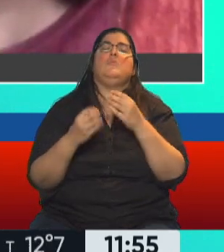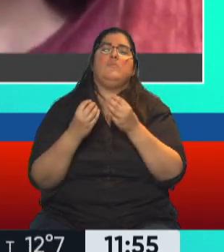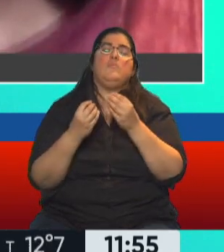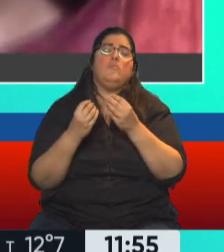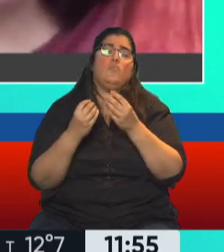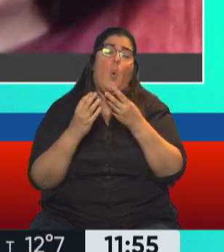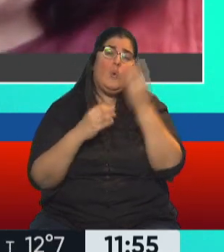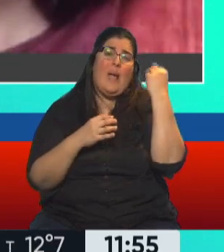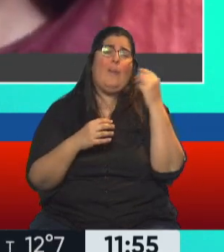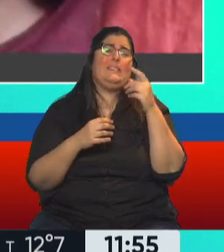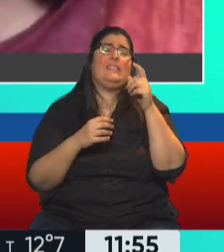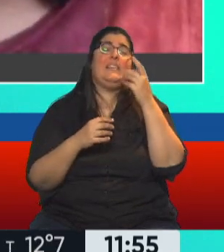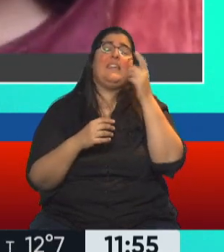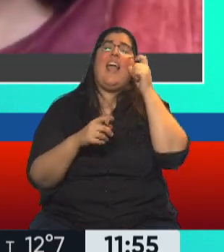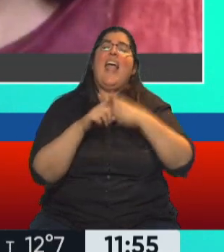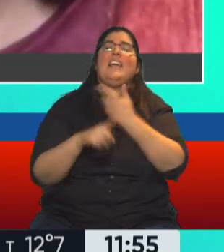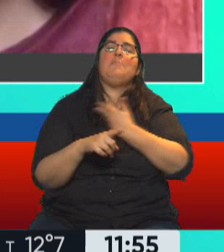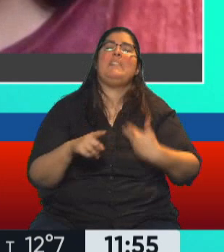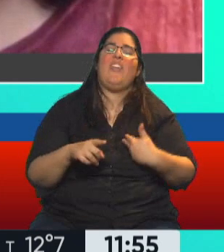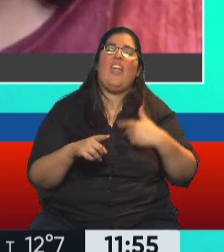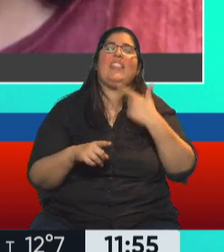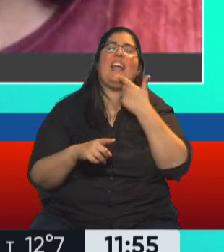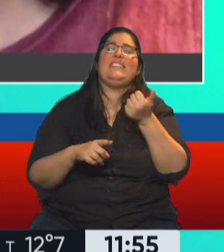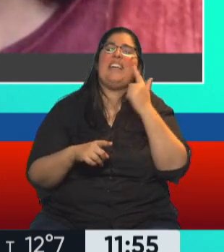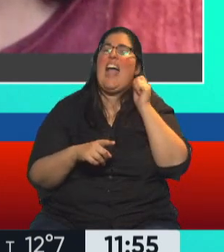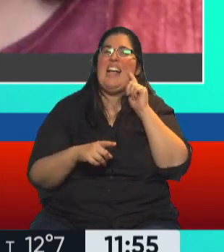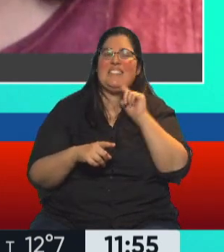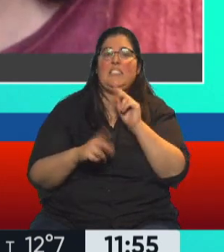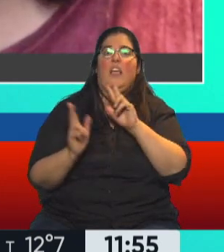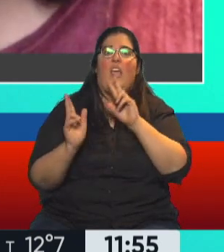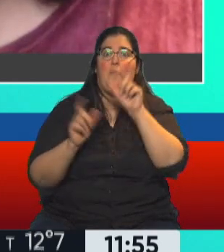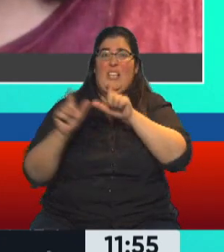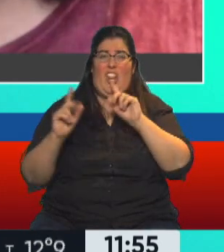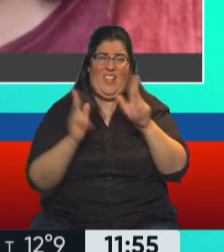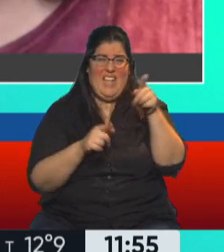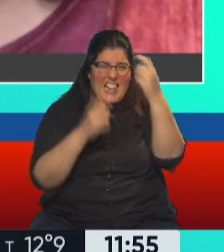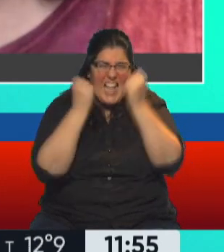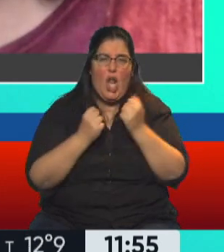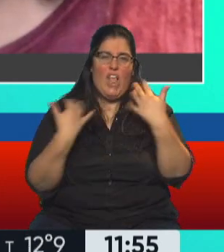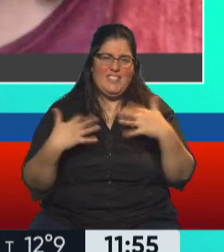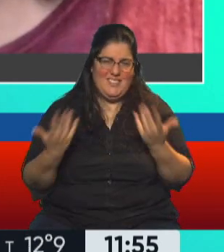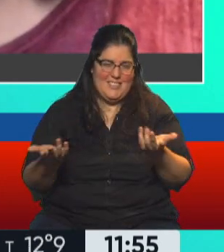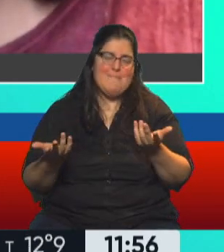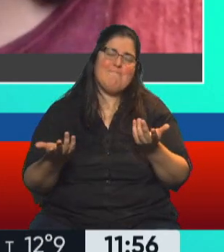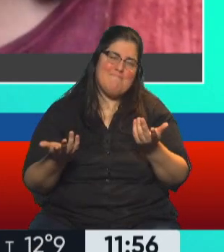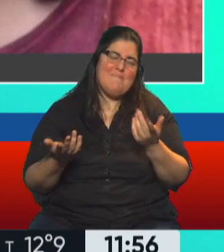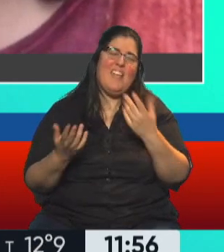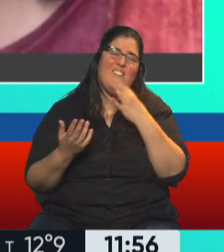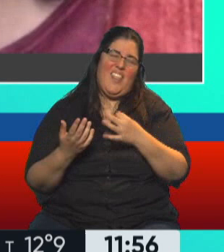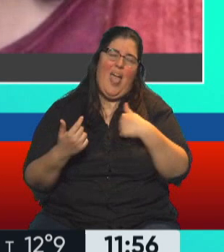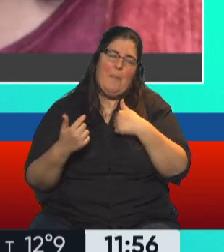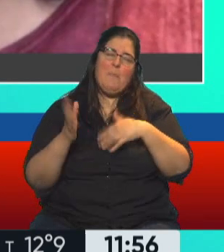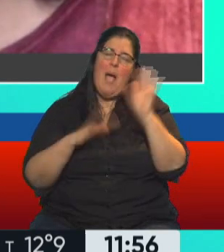terrorista. Entonces, yo creo que es algo controversial, y lo que preocuparía más